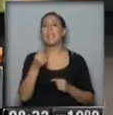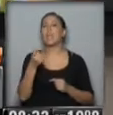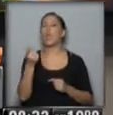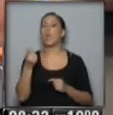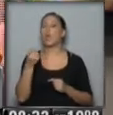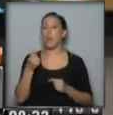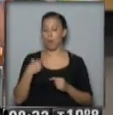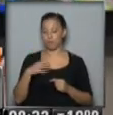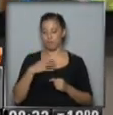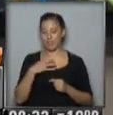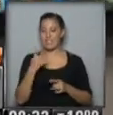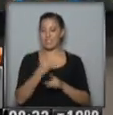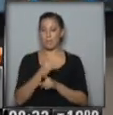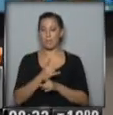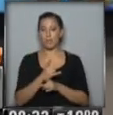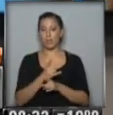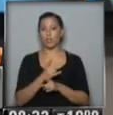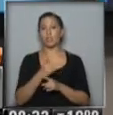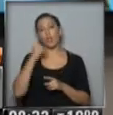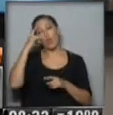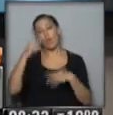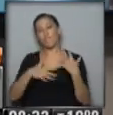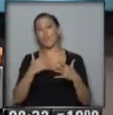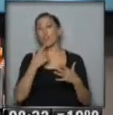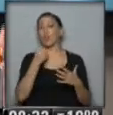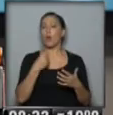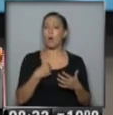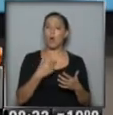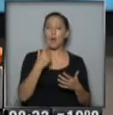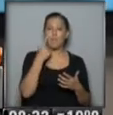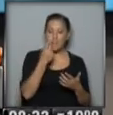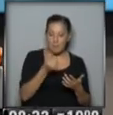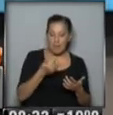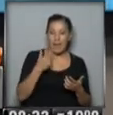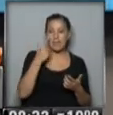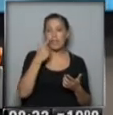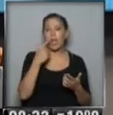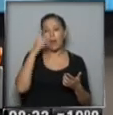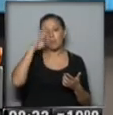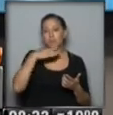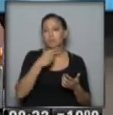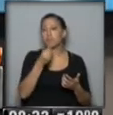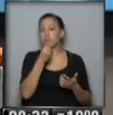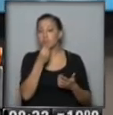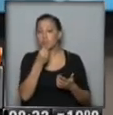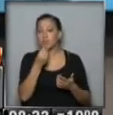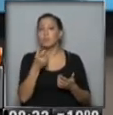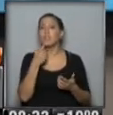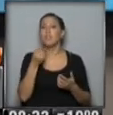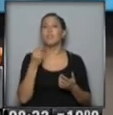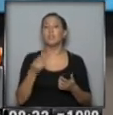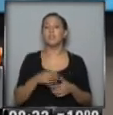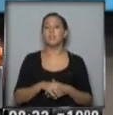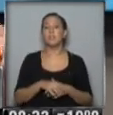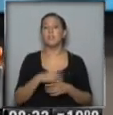costo de vida cuando a veces comúnmente se confunde con el costo de vida eso es otra cosa porque el costo de vida tiene que ver con